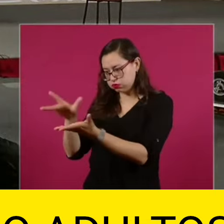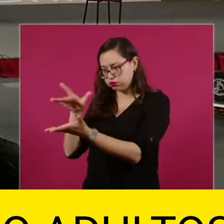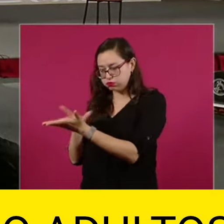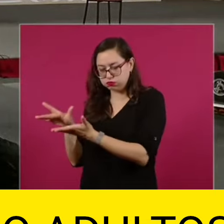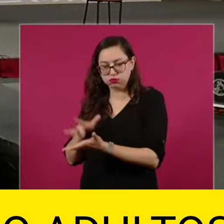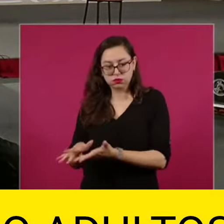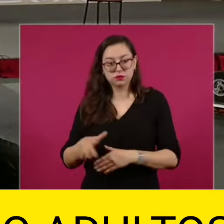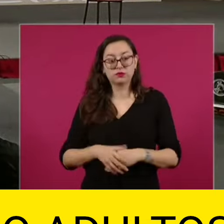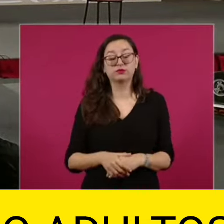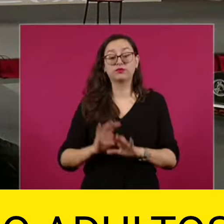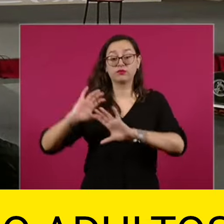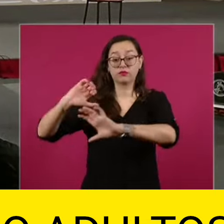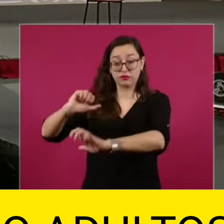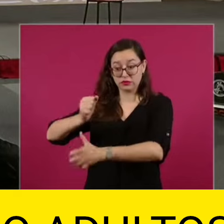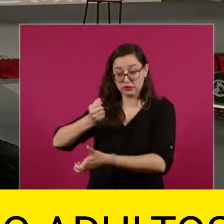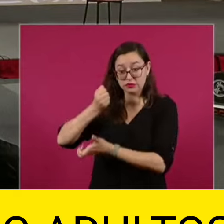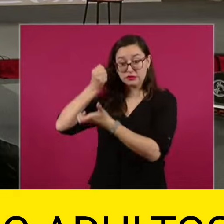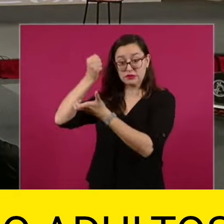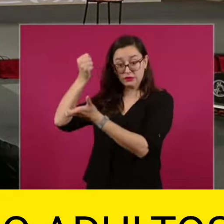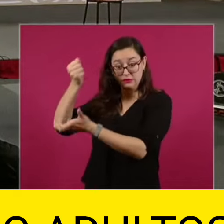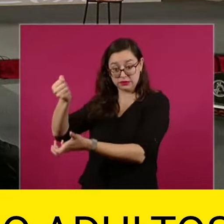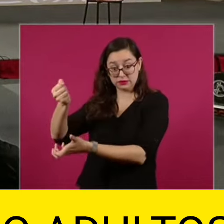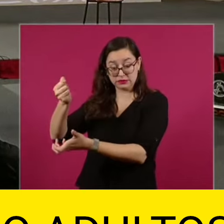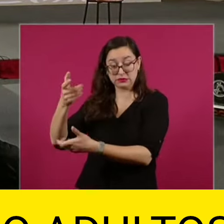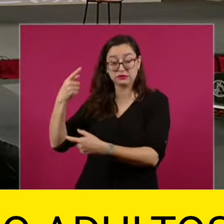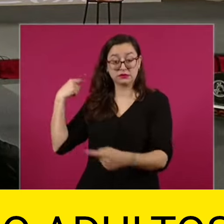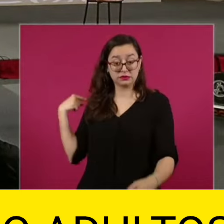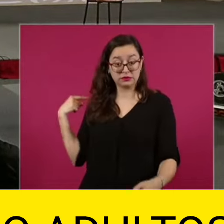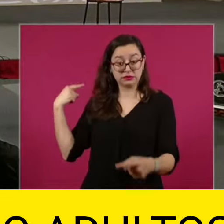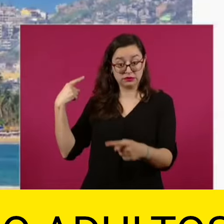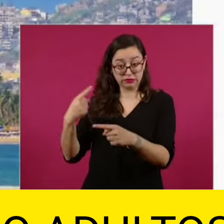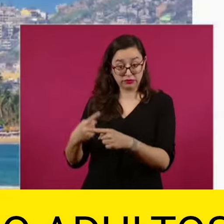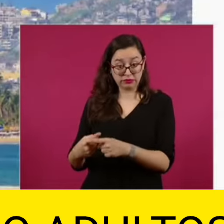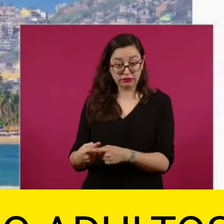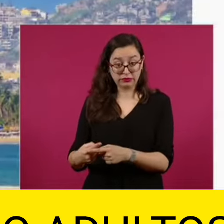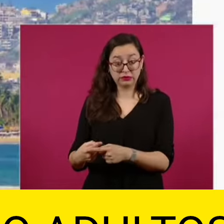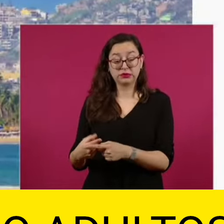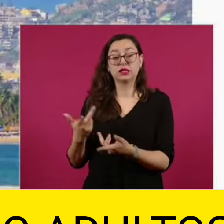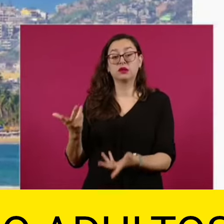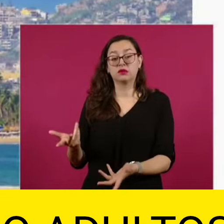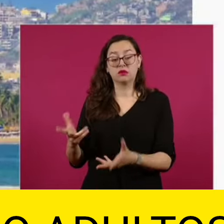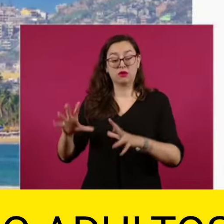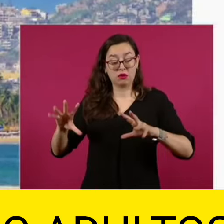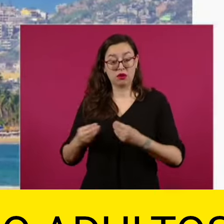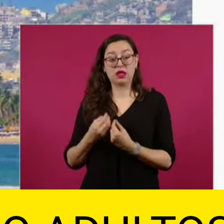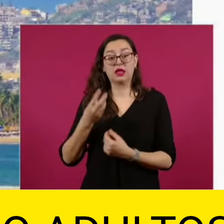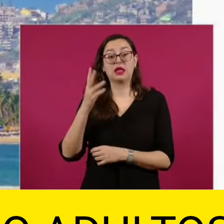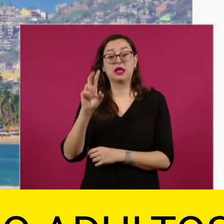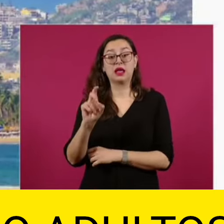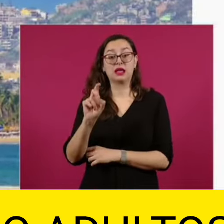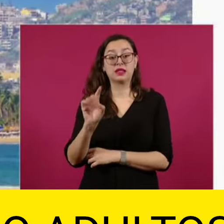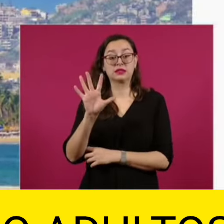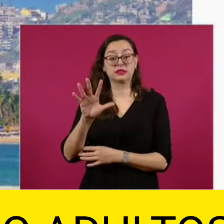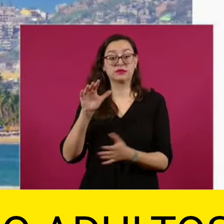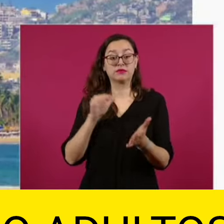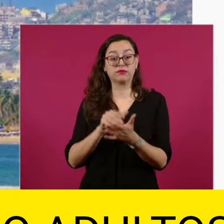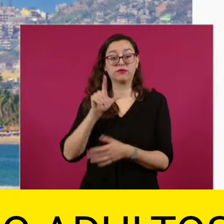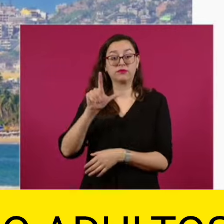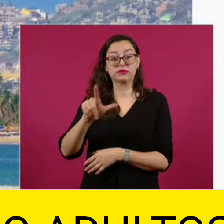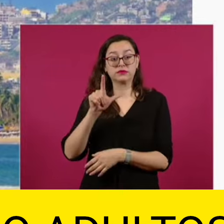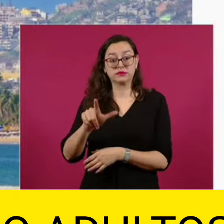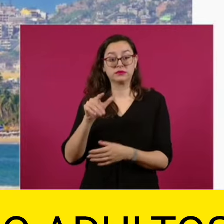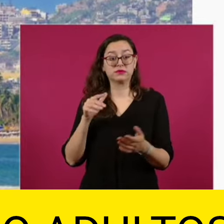La inversión social que hasta el día de hoy hemos realizado entre todo el gobierno son 35.017 millones